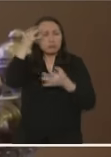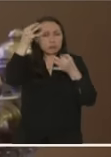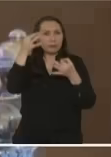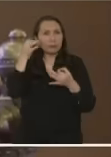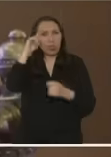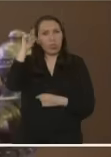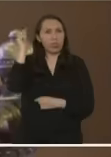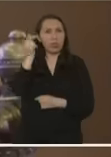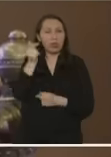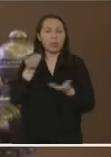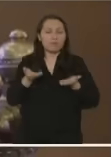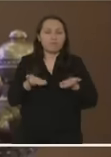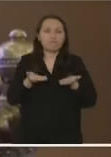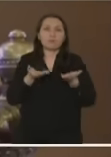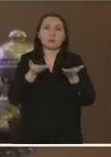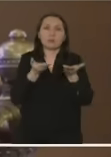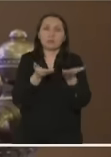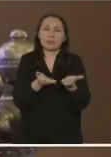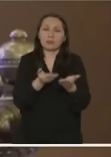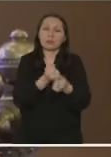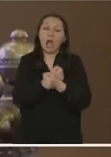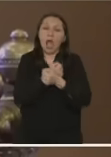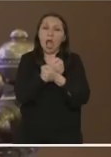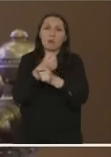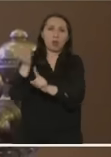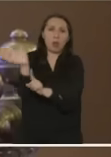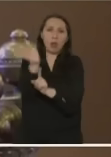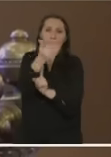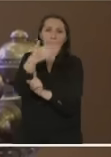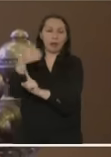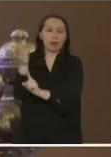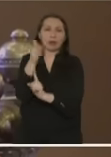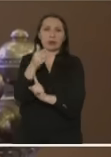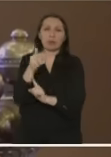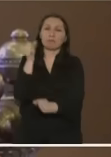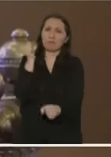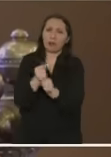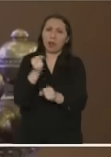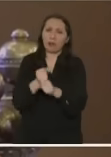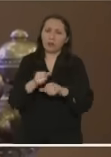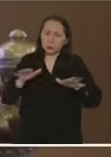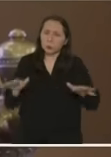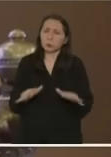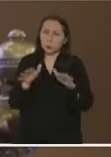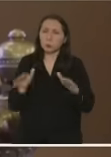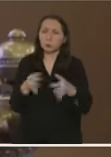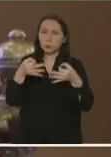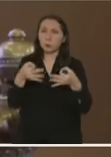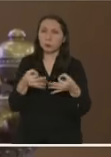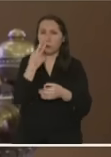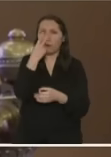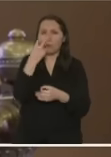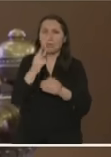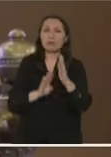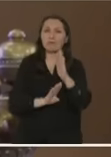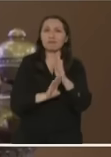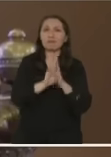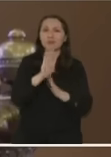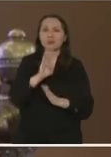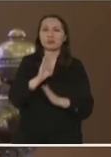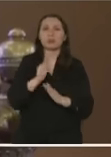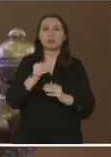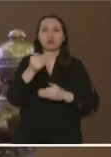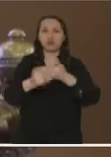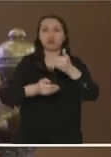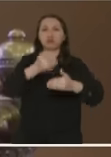ideas sirvió con amor a la patria y trabajó tenazmente por verla crecer